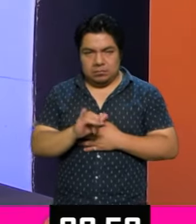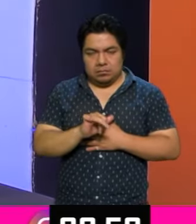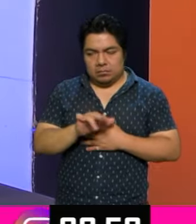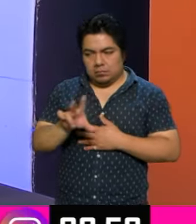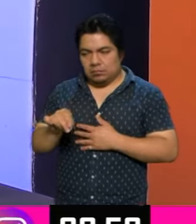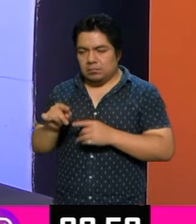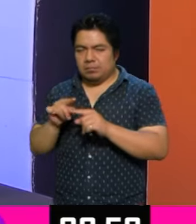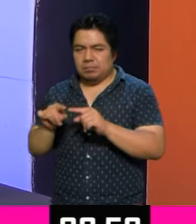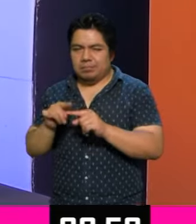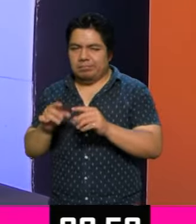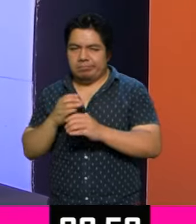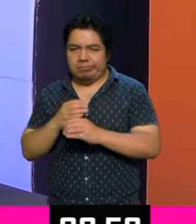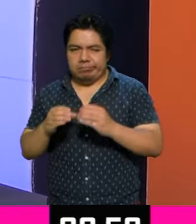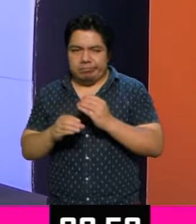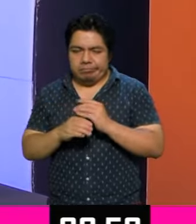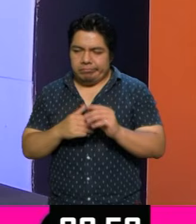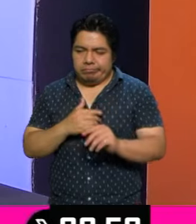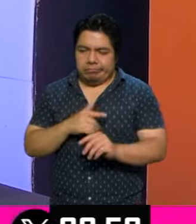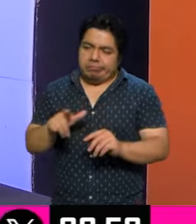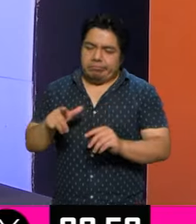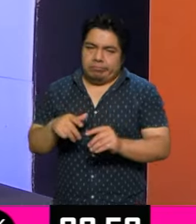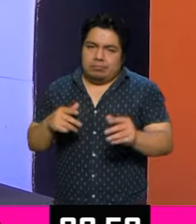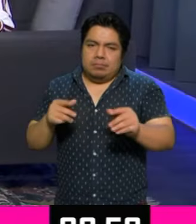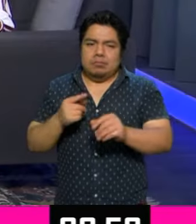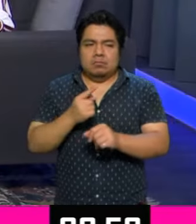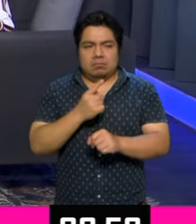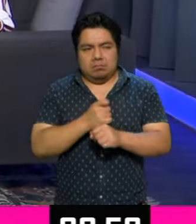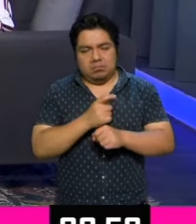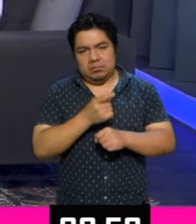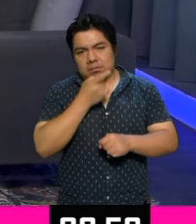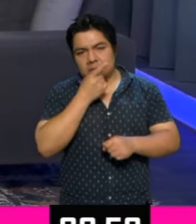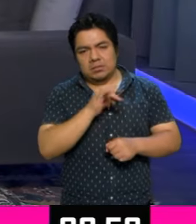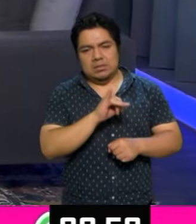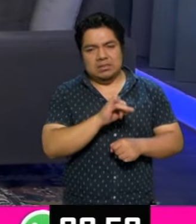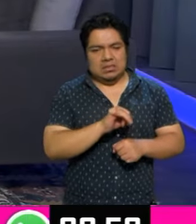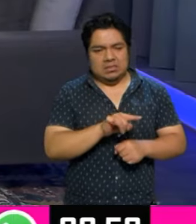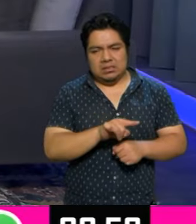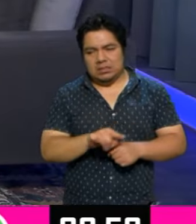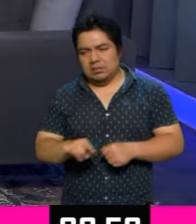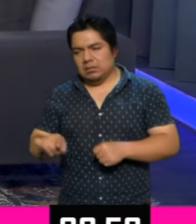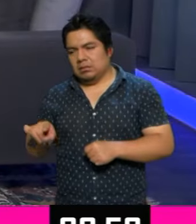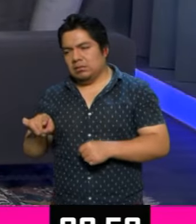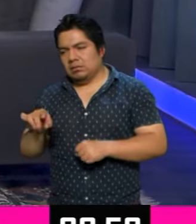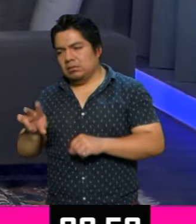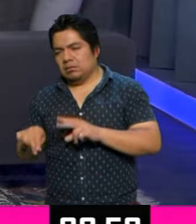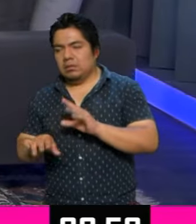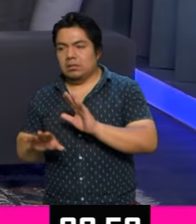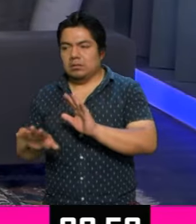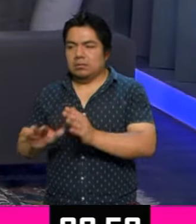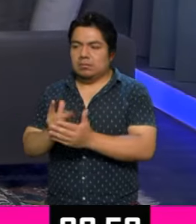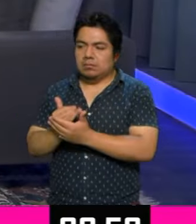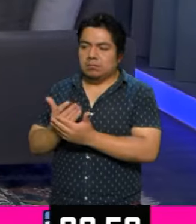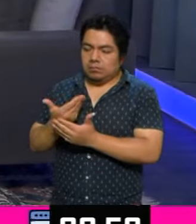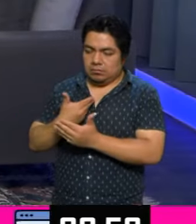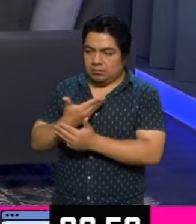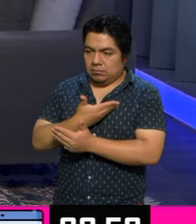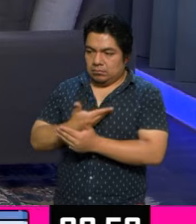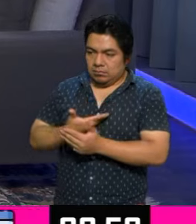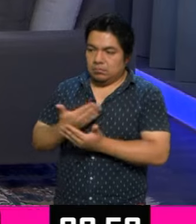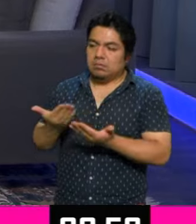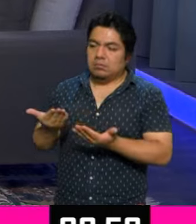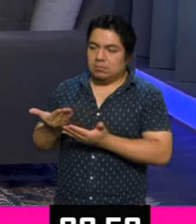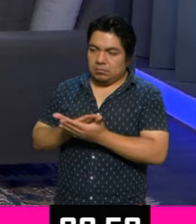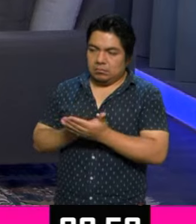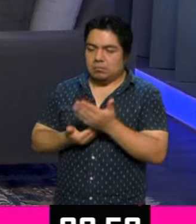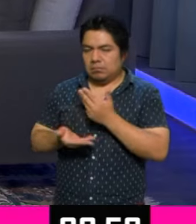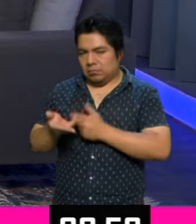Paquita cosas. Paquita al final, bueno, primero dijo que sí y luego como vio que había éxito y que había, pues luego dijo, a ver, ¿y cuánto va a tocar a mí? Ya pero sí. Pues eso ya